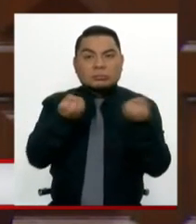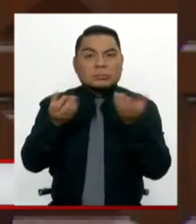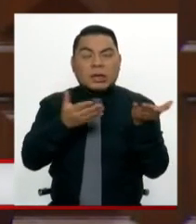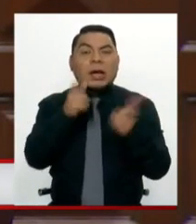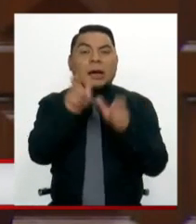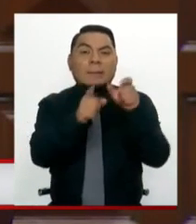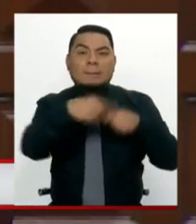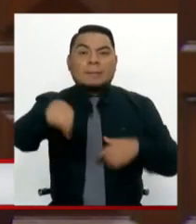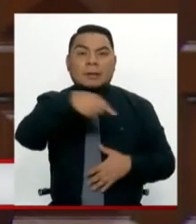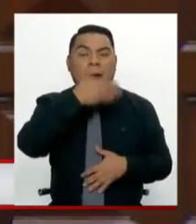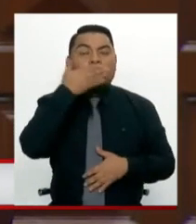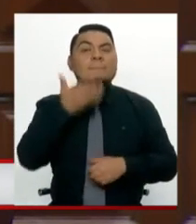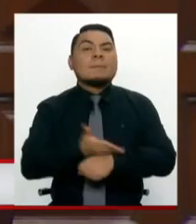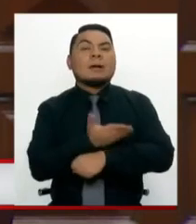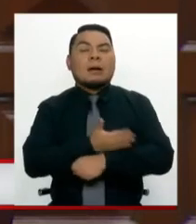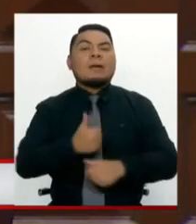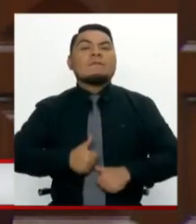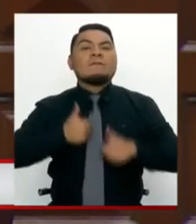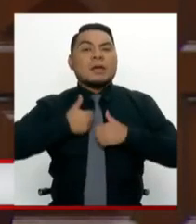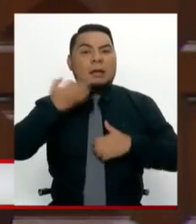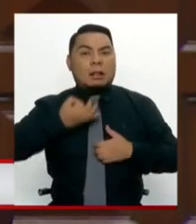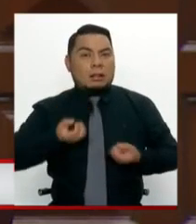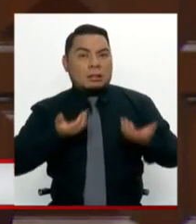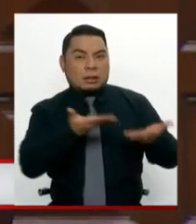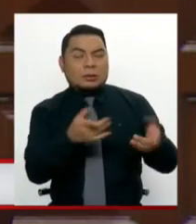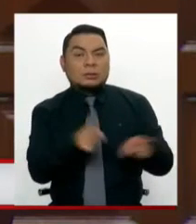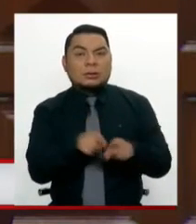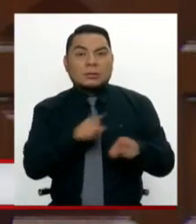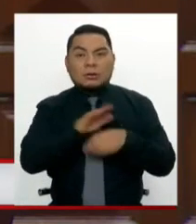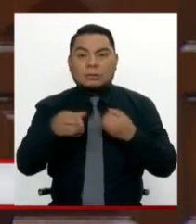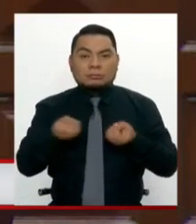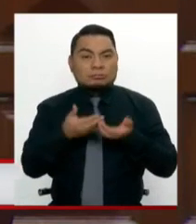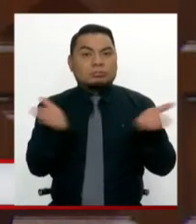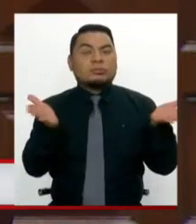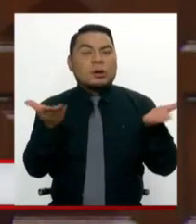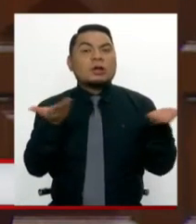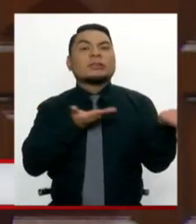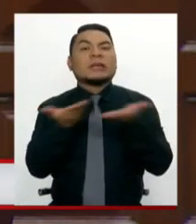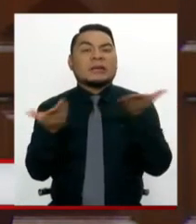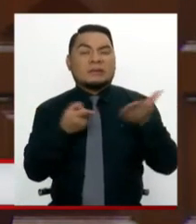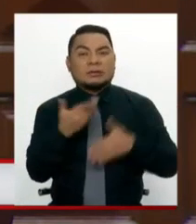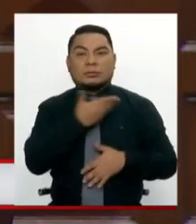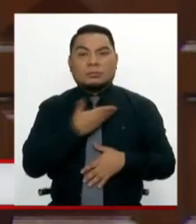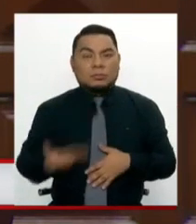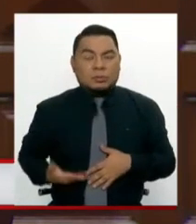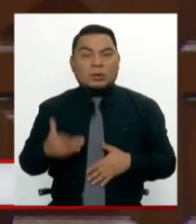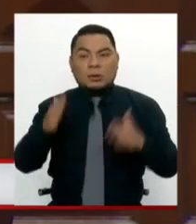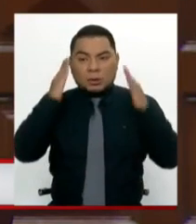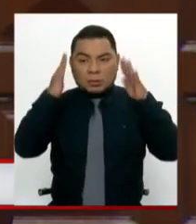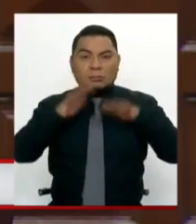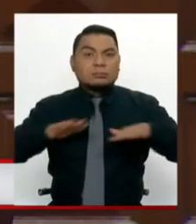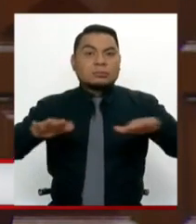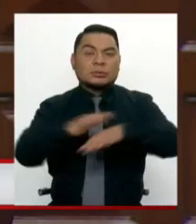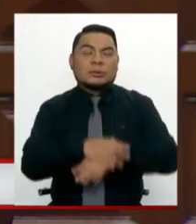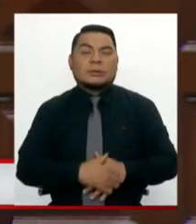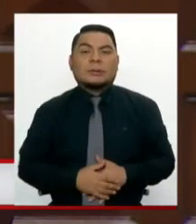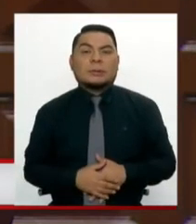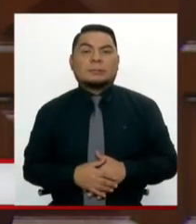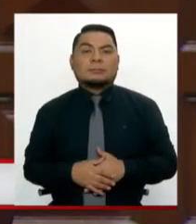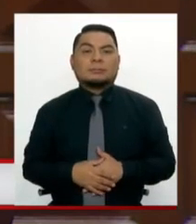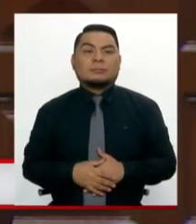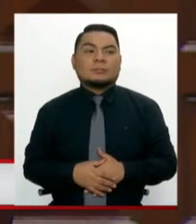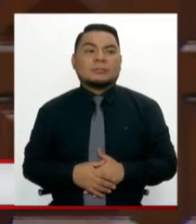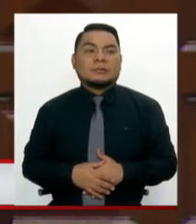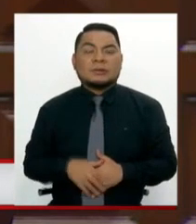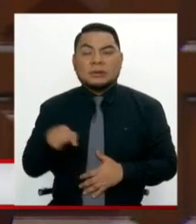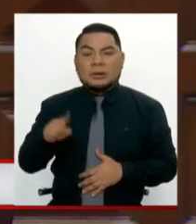la ciudadanía, mejorando la calidad de vida y cobertura de los servicios públicos con un enfoque territorial.